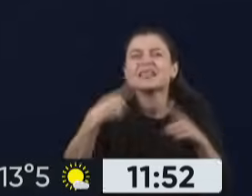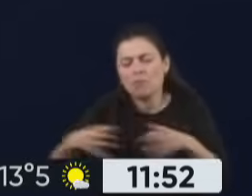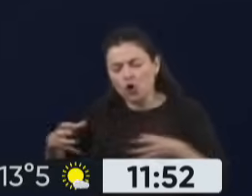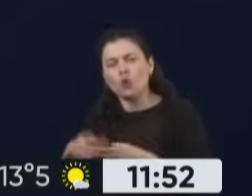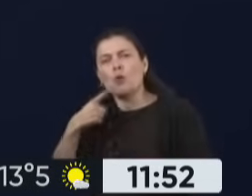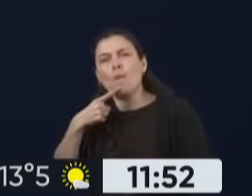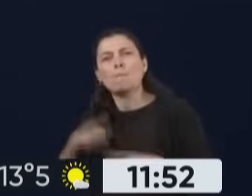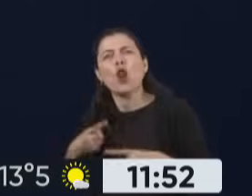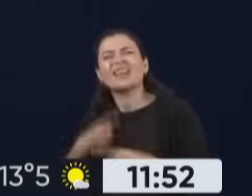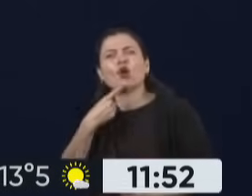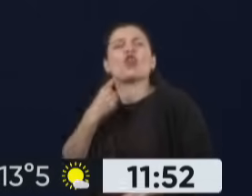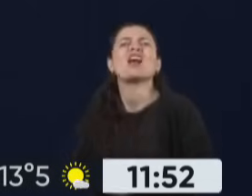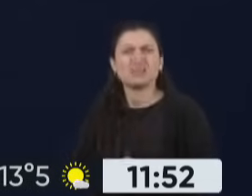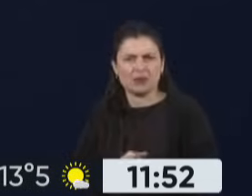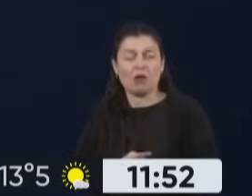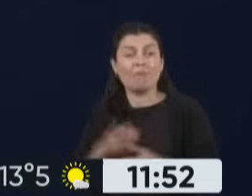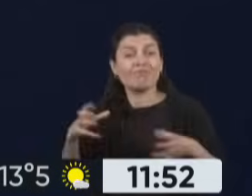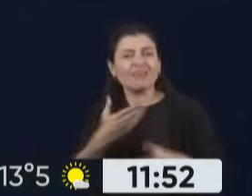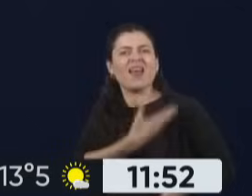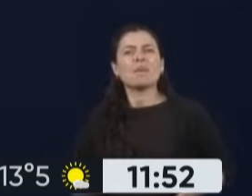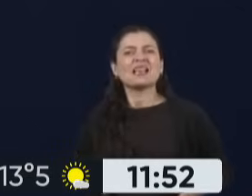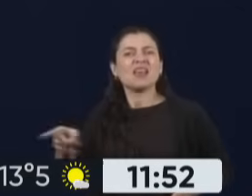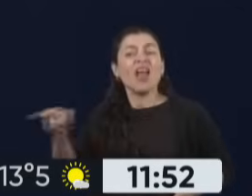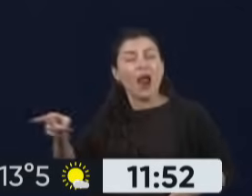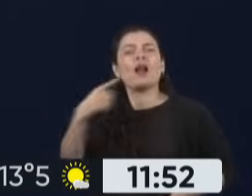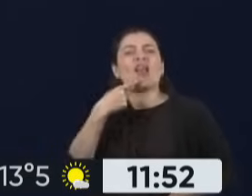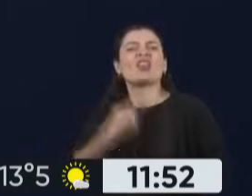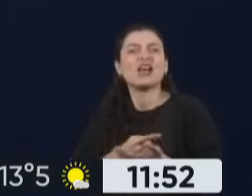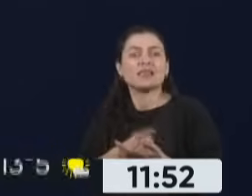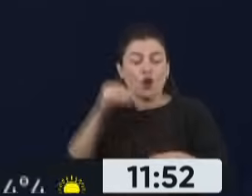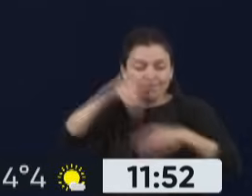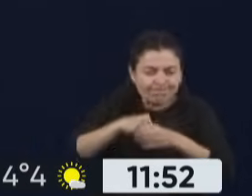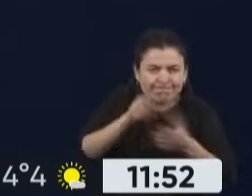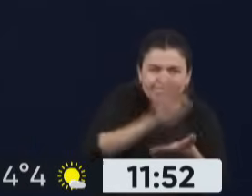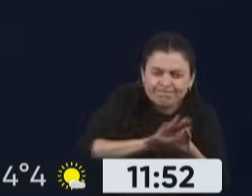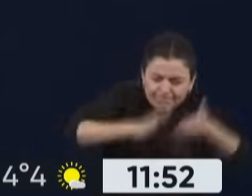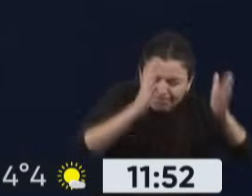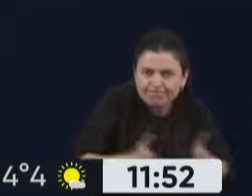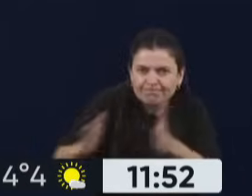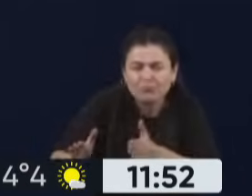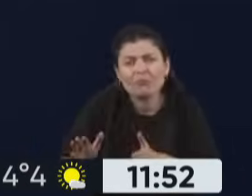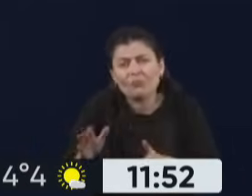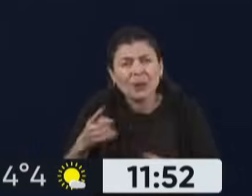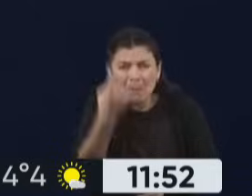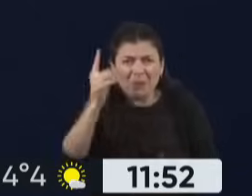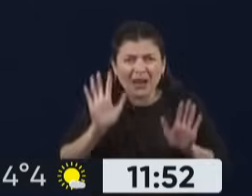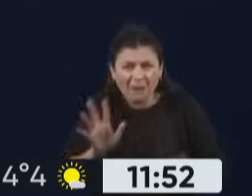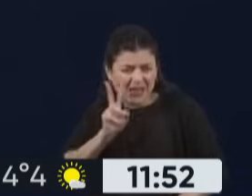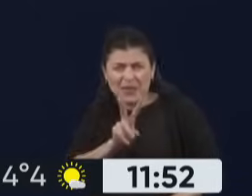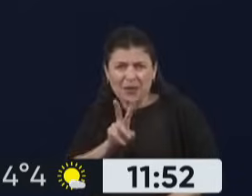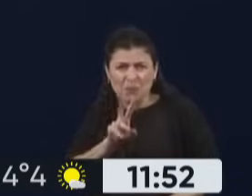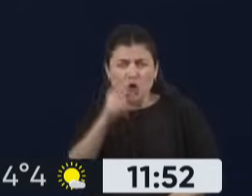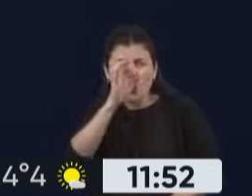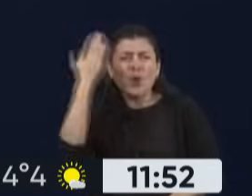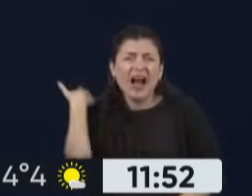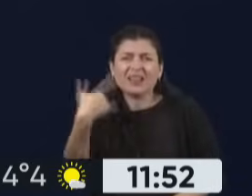decisión presidencial. O sea, esto no solo es algo que en términos económicos no hemos visto en 124 años, sino que mucho menos lo